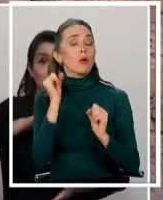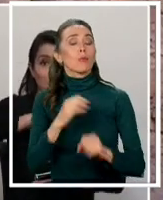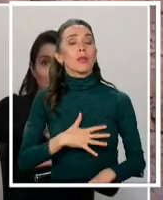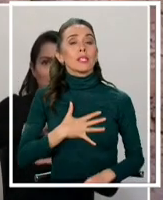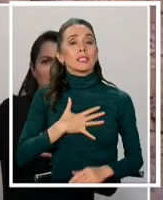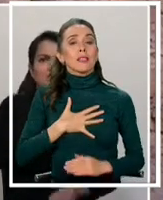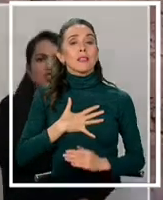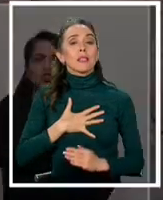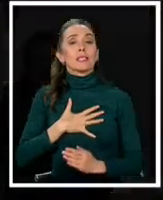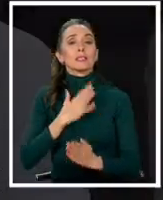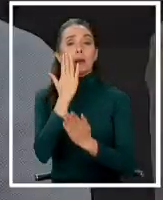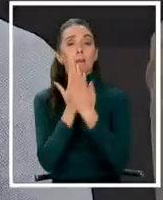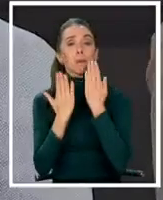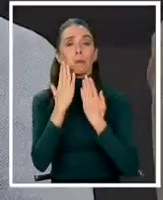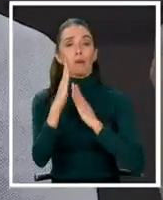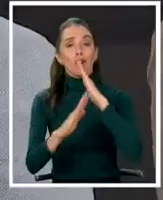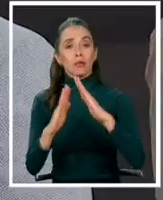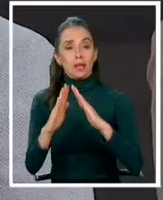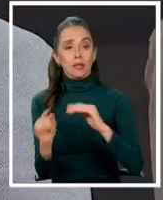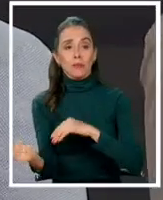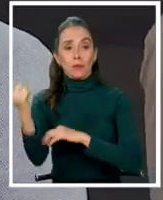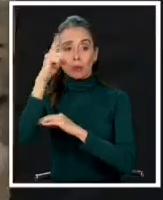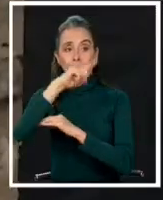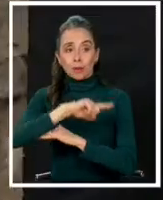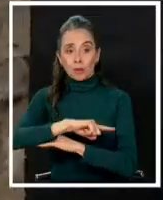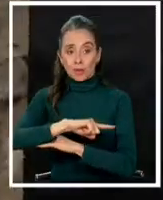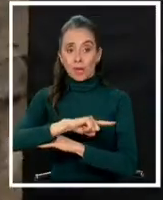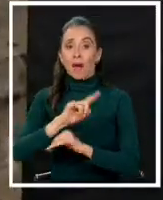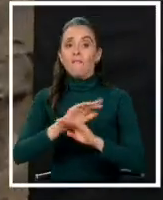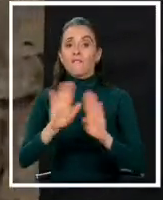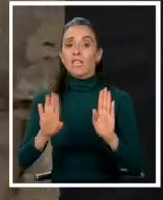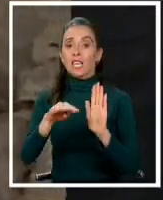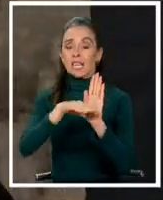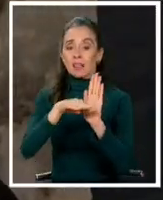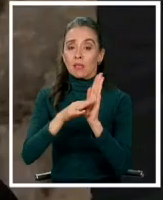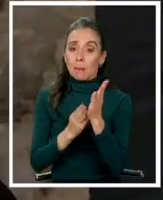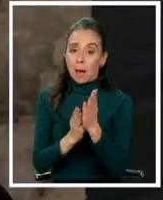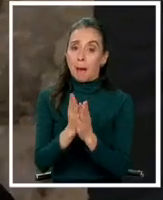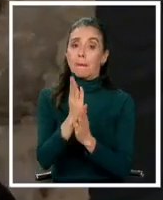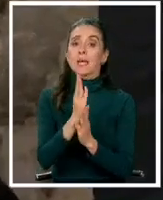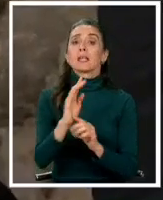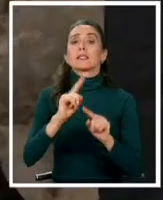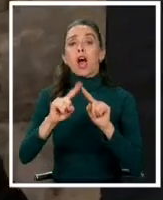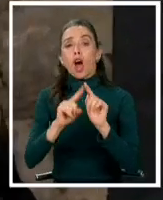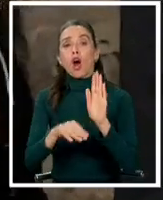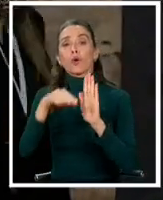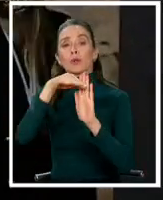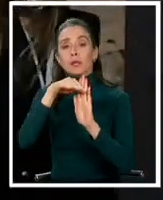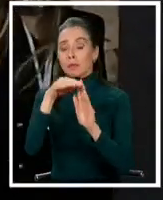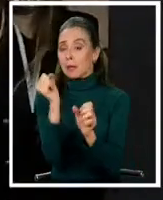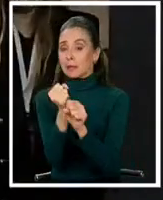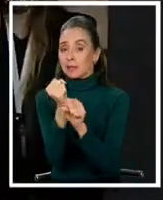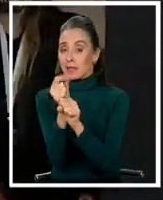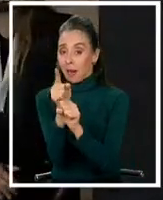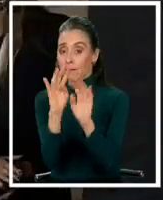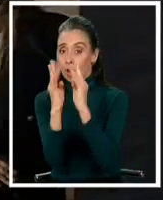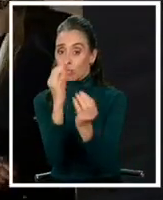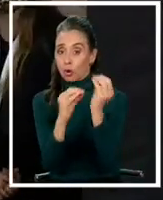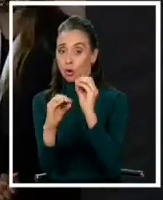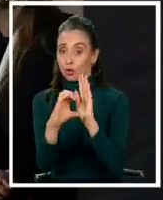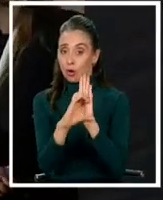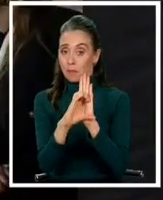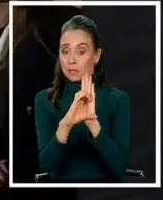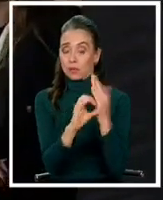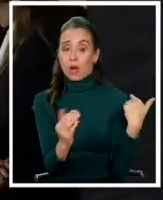sentirse protegidos. Jornada que marca el fin de una etapa y el inicio de otra, porque el trabajo de la convención,